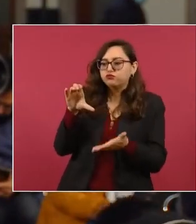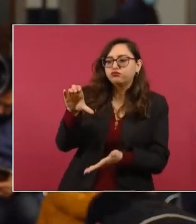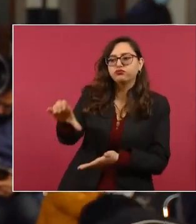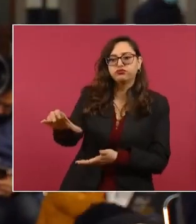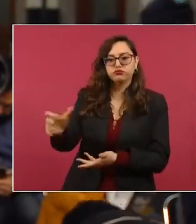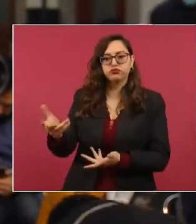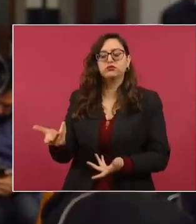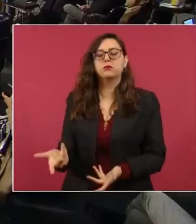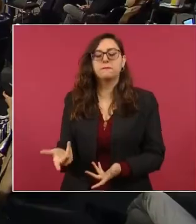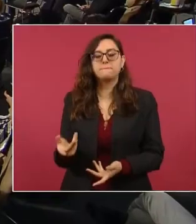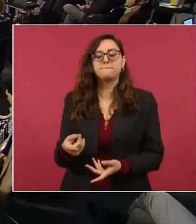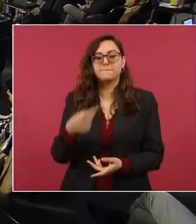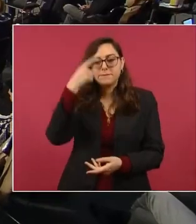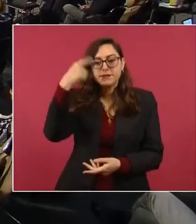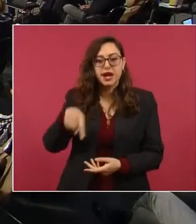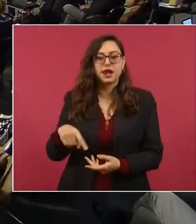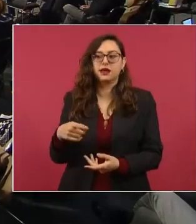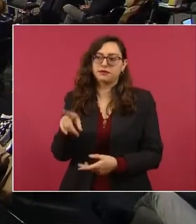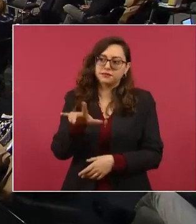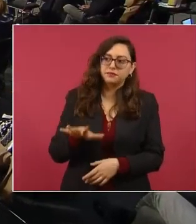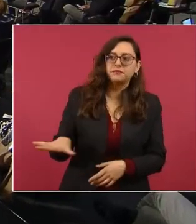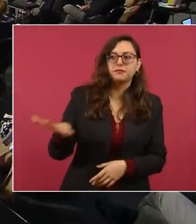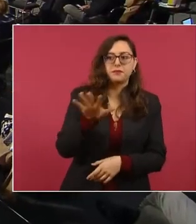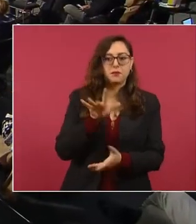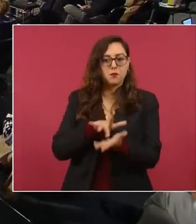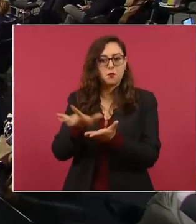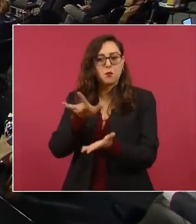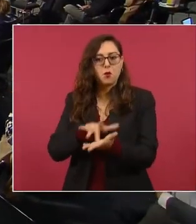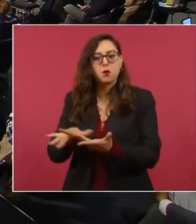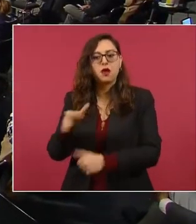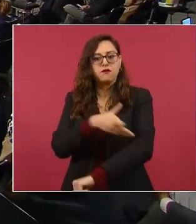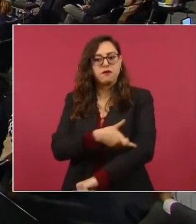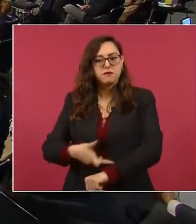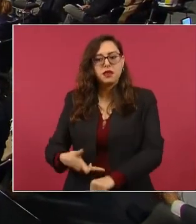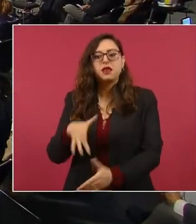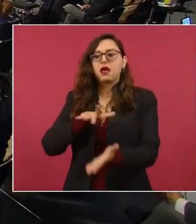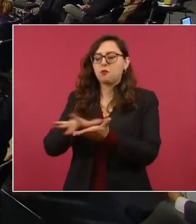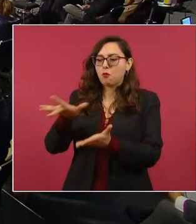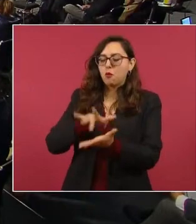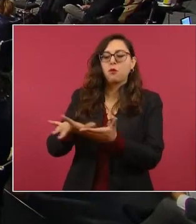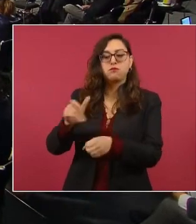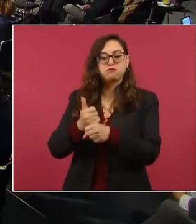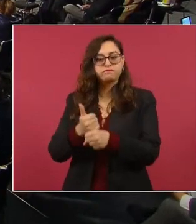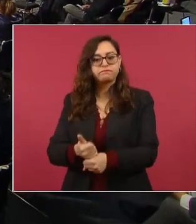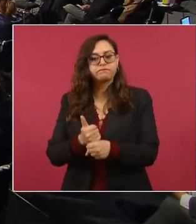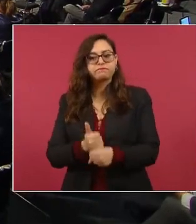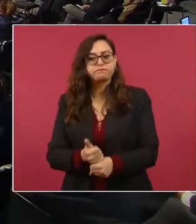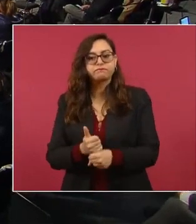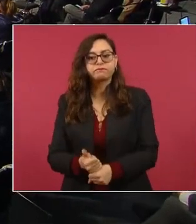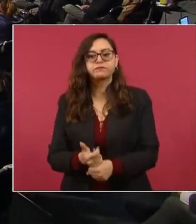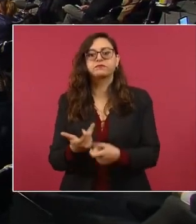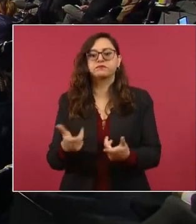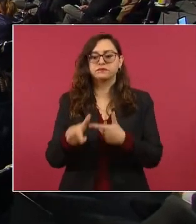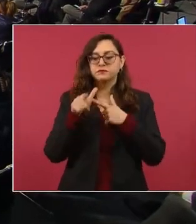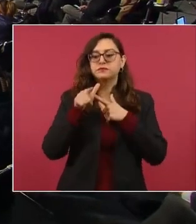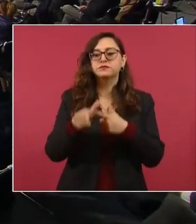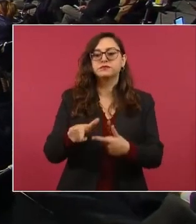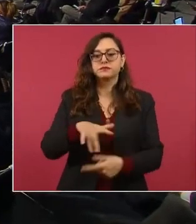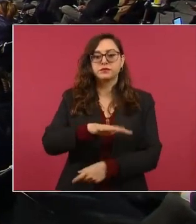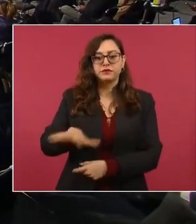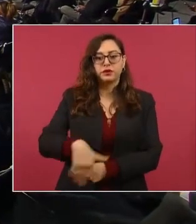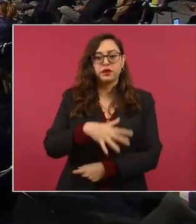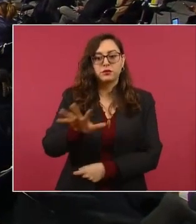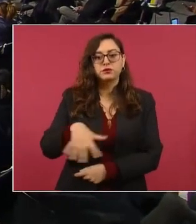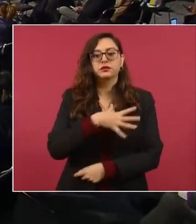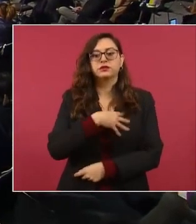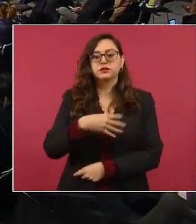adjudicado nuevamente el gobierno, que han recuperado, mejor dicho, el gobierno, pues que pudiera ser una parte para los familiares, para seguir buscando a sus hijos, a